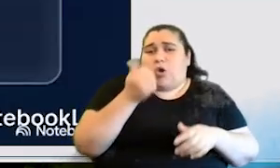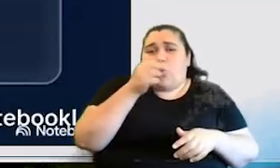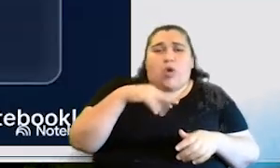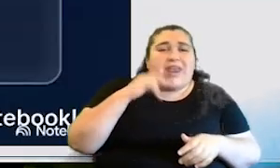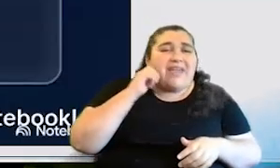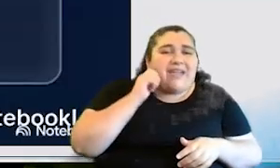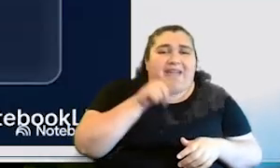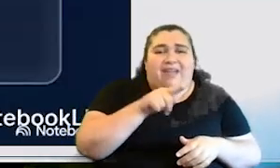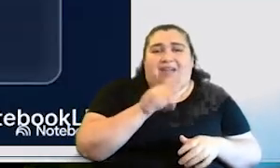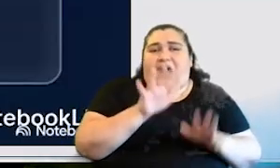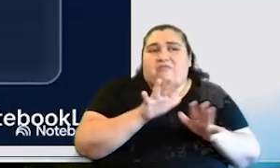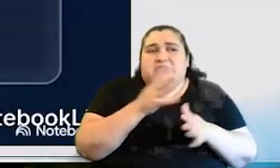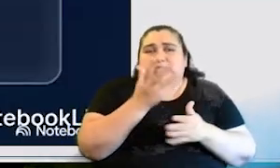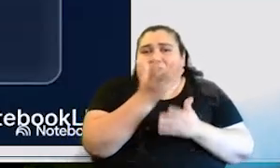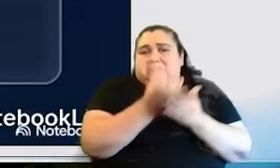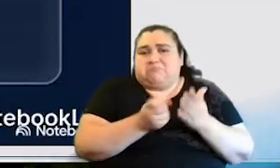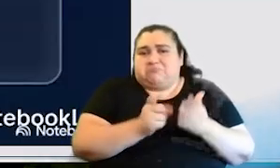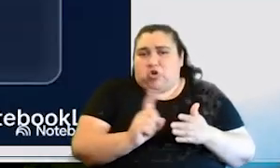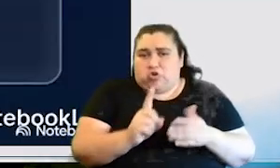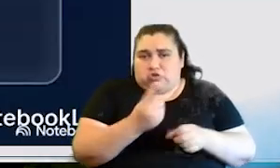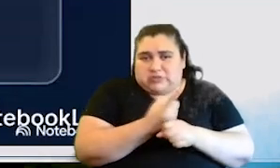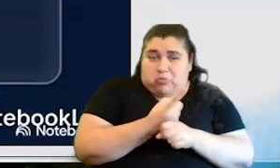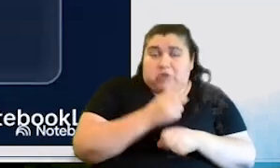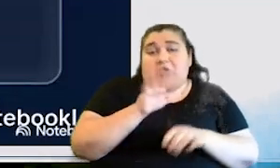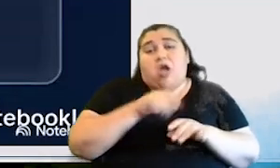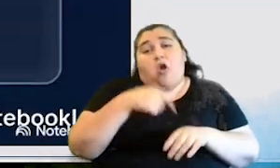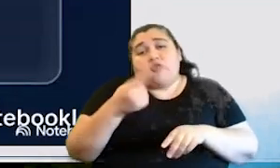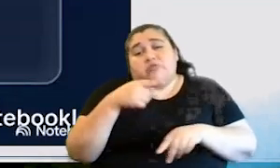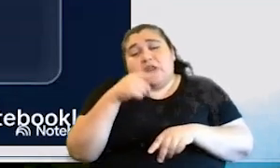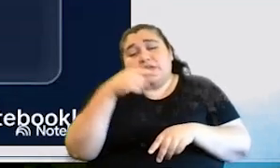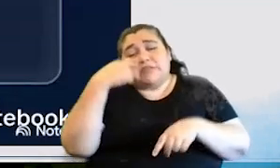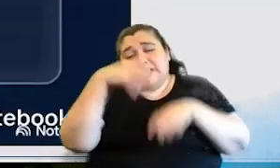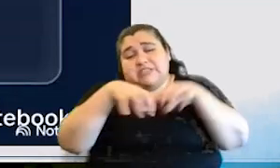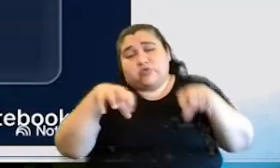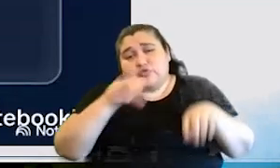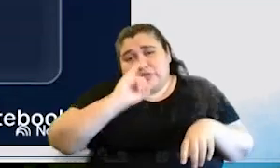deducir estas donaciones. En ambos casos,